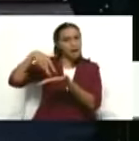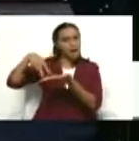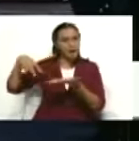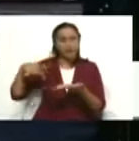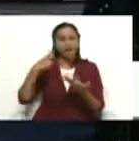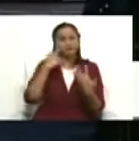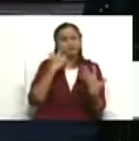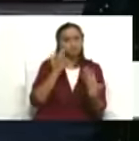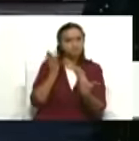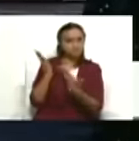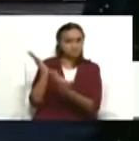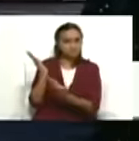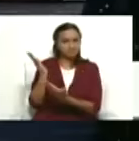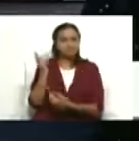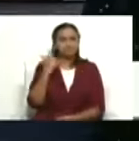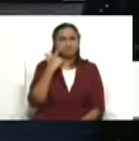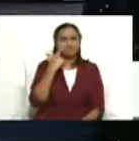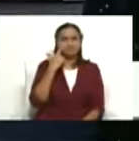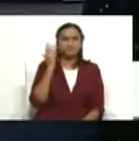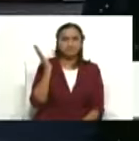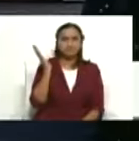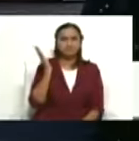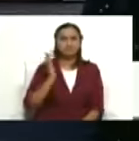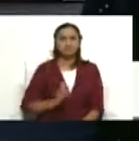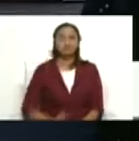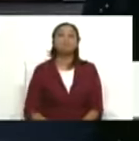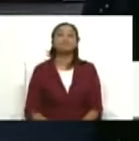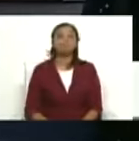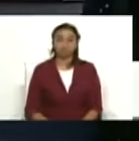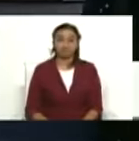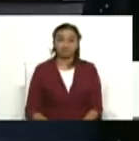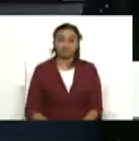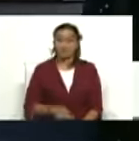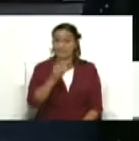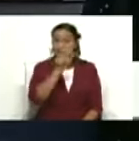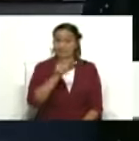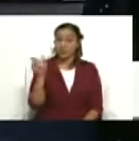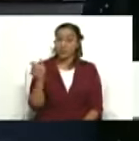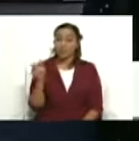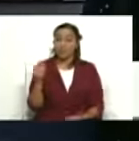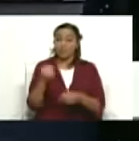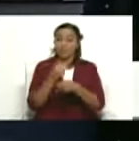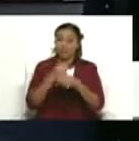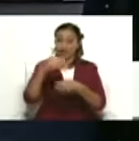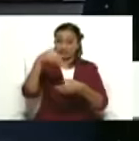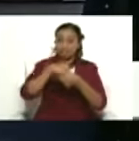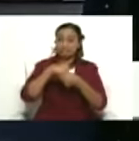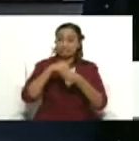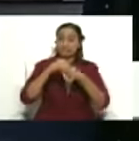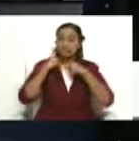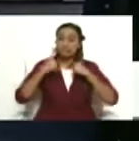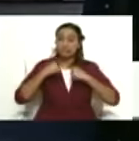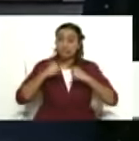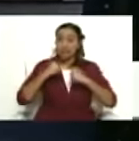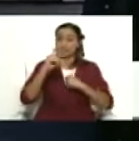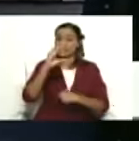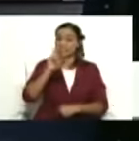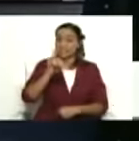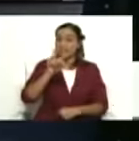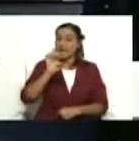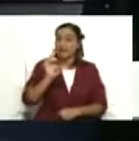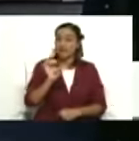son rectores, rectoras que trabajan muy fuerte para